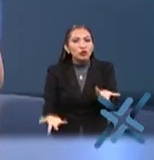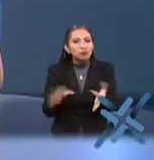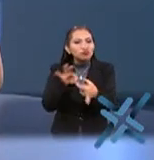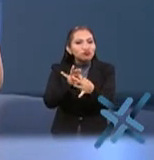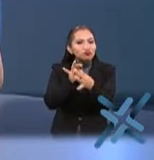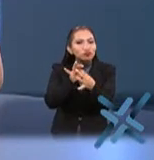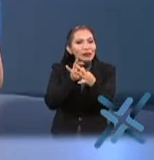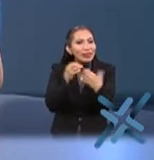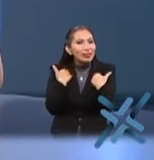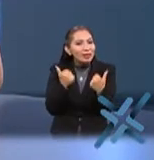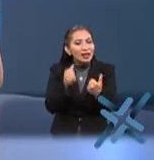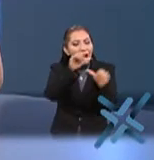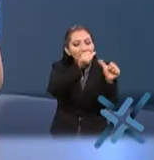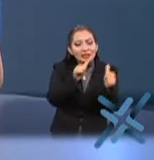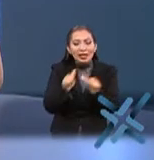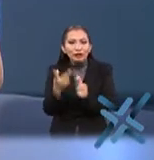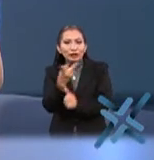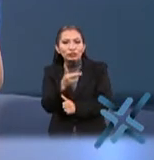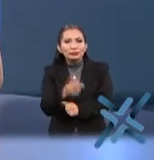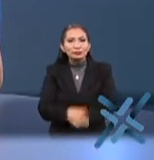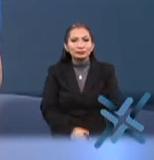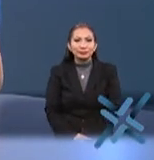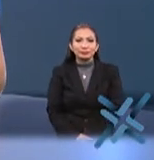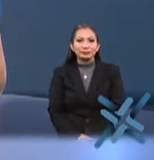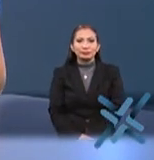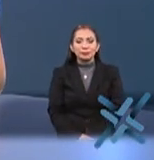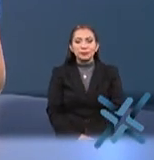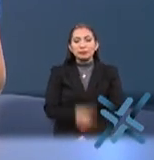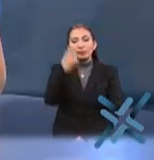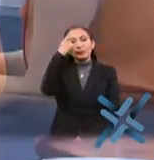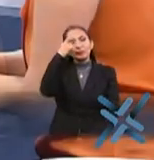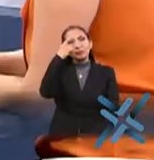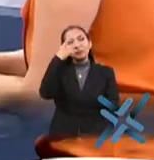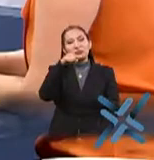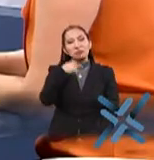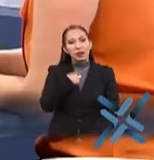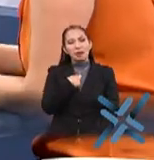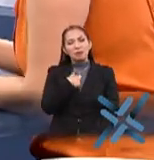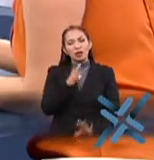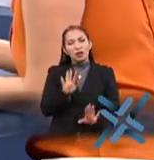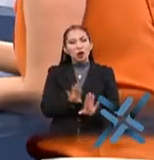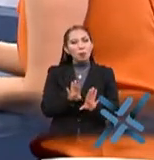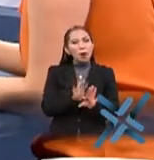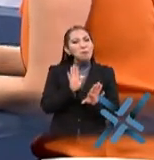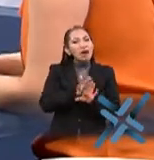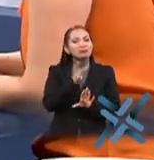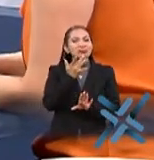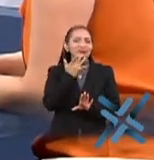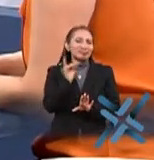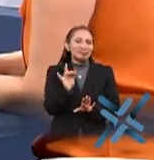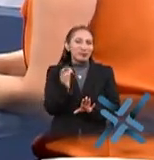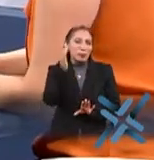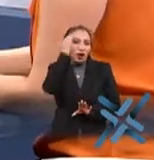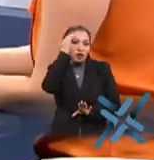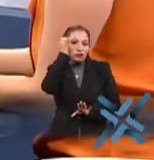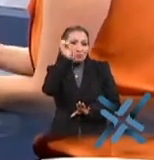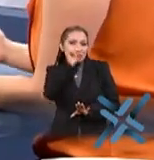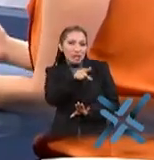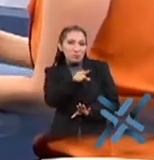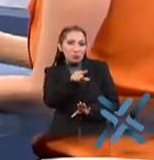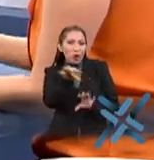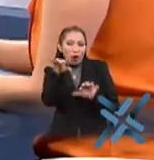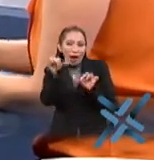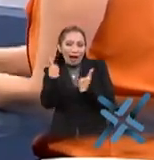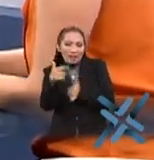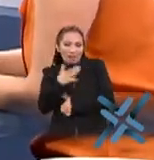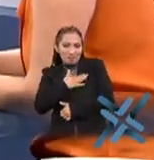logra entender entre un artista y un artista? Bueno, para mí es un poco, digamos, más fácil porque conozco también del